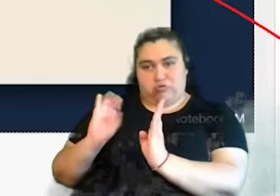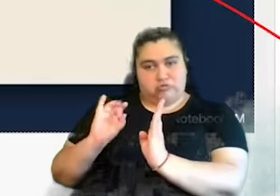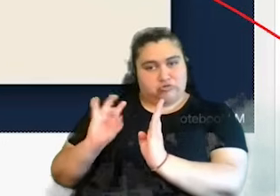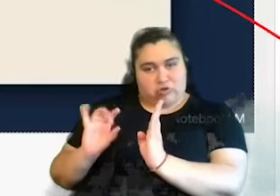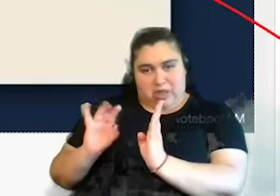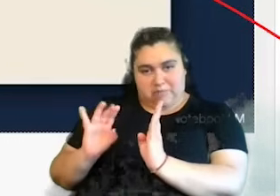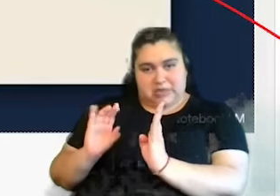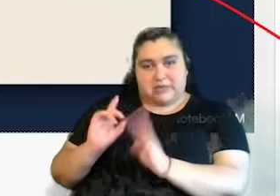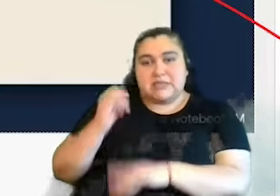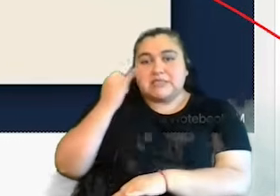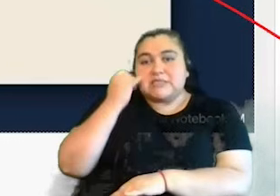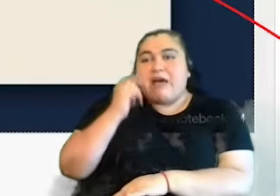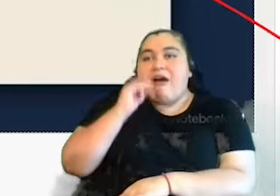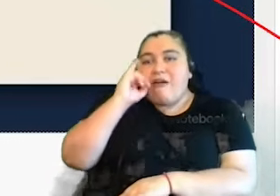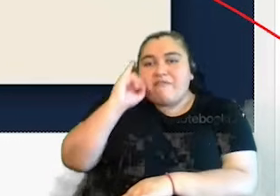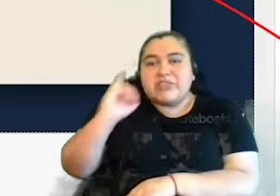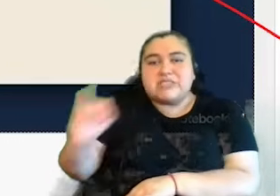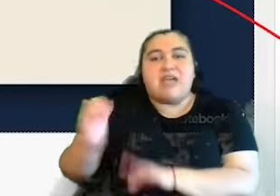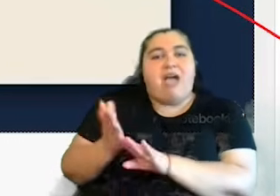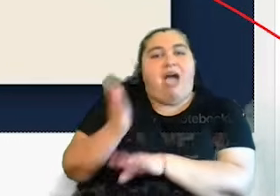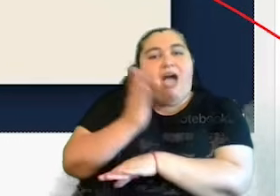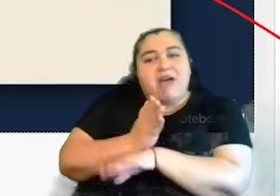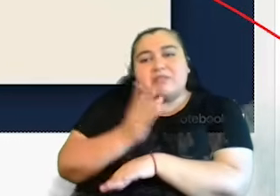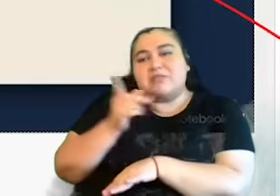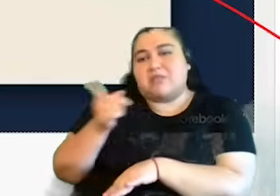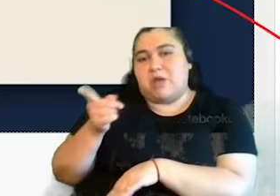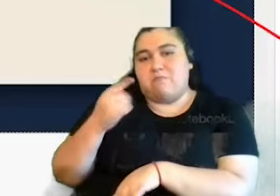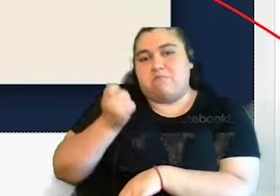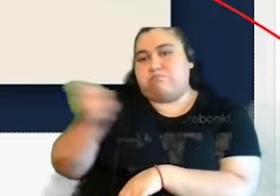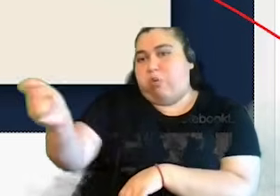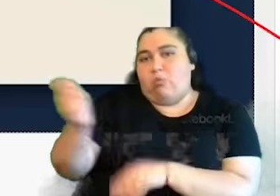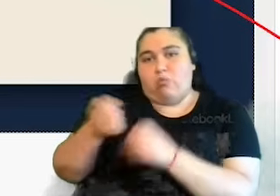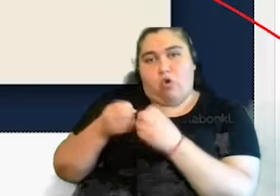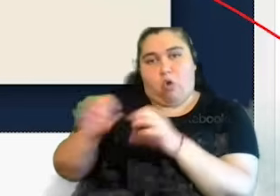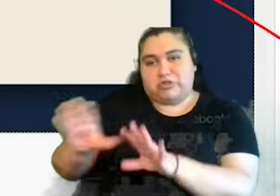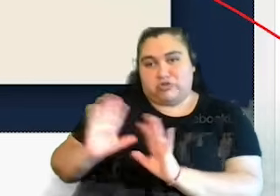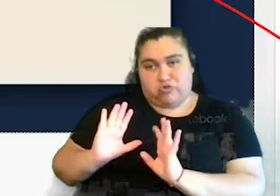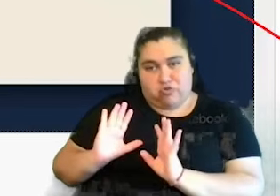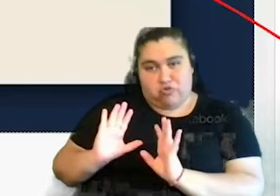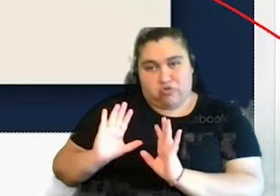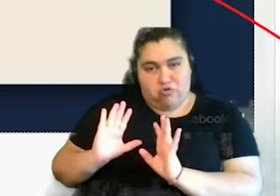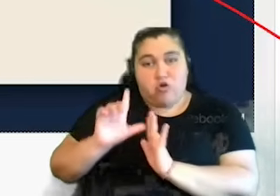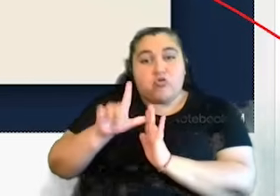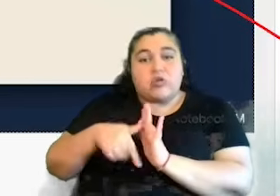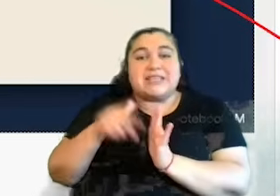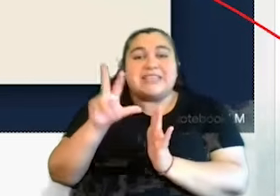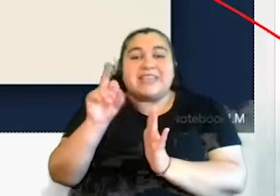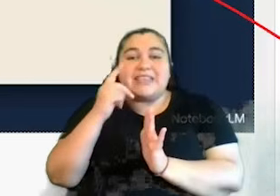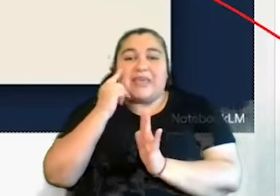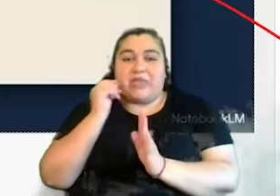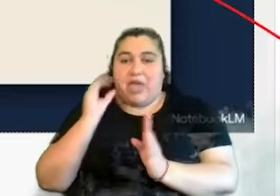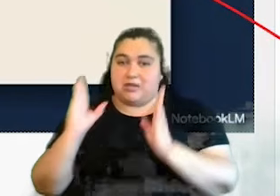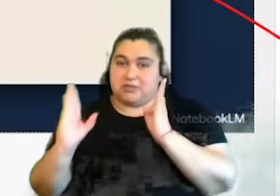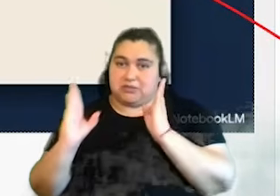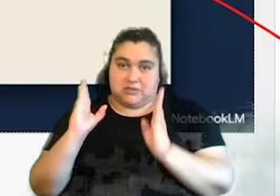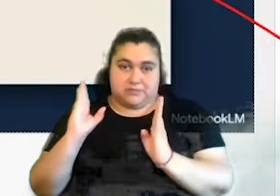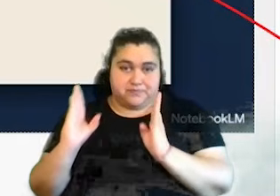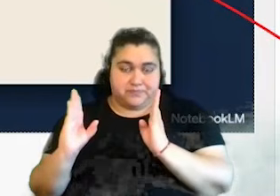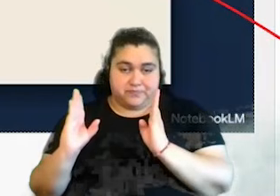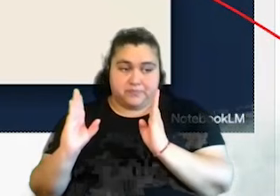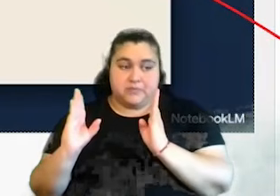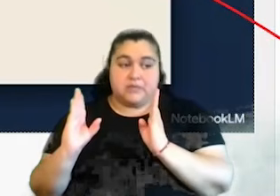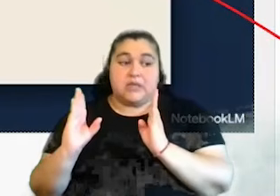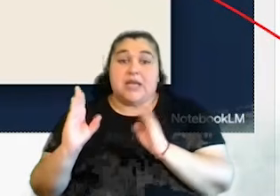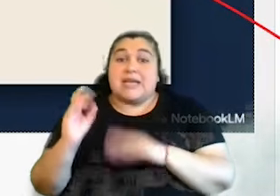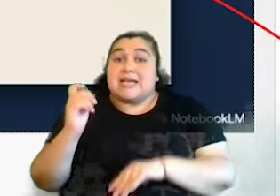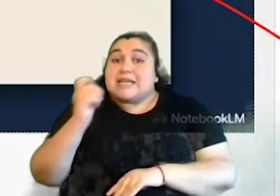notificó fehacientemente que se interpuso la denuncia penal. 30 días hábiles. Si hace esto,